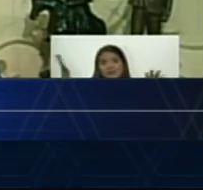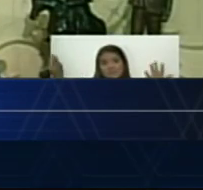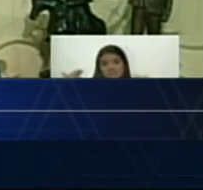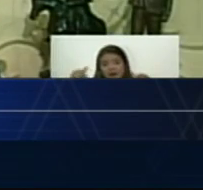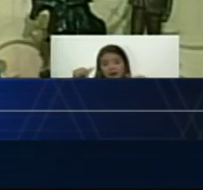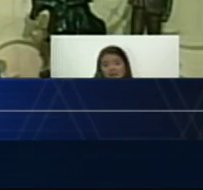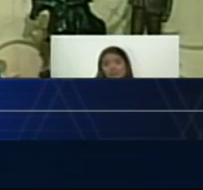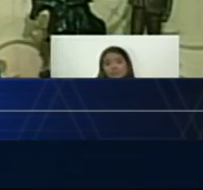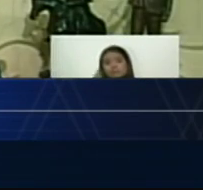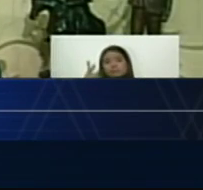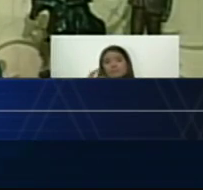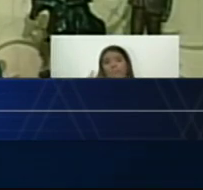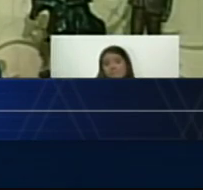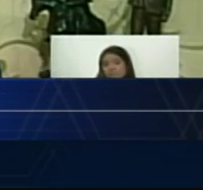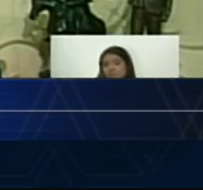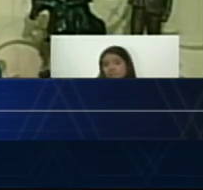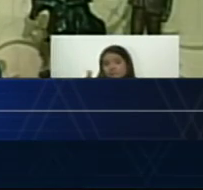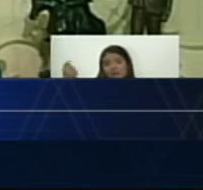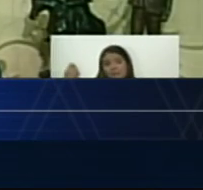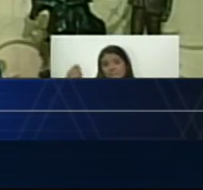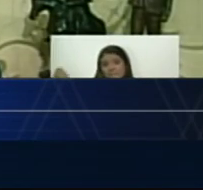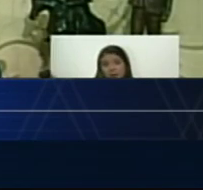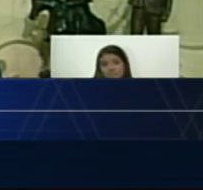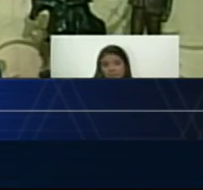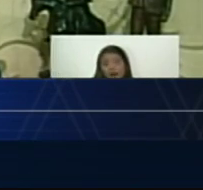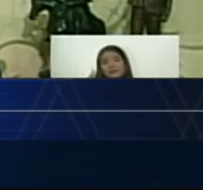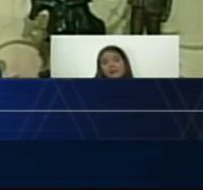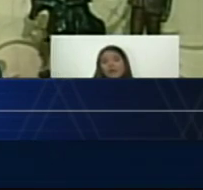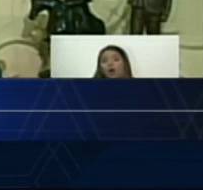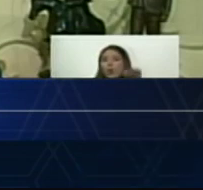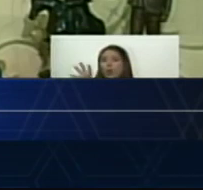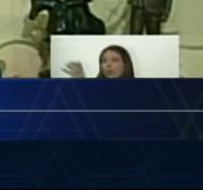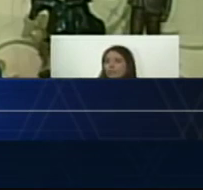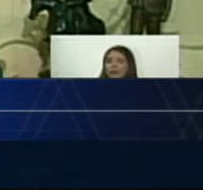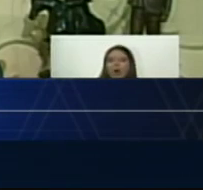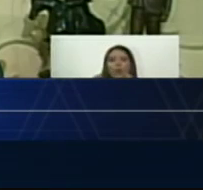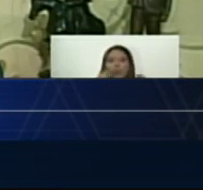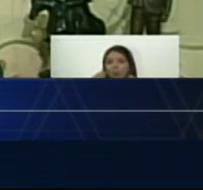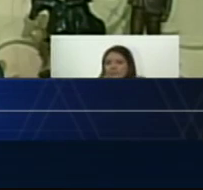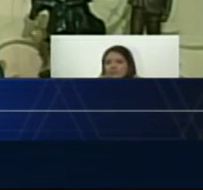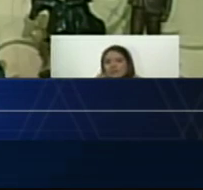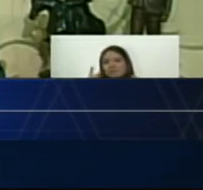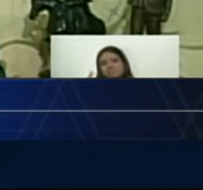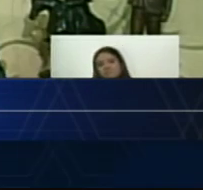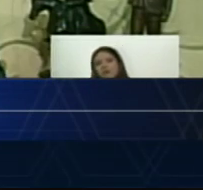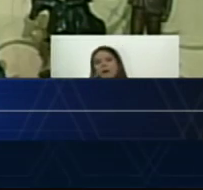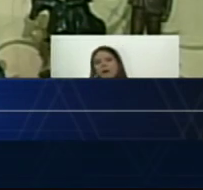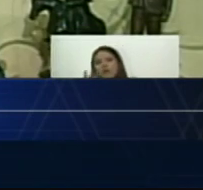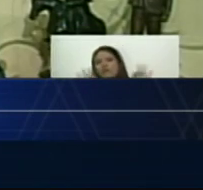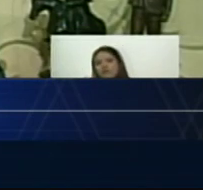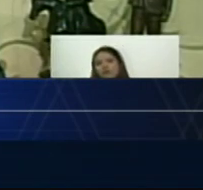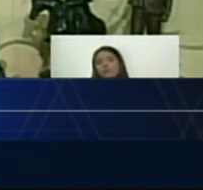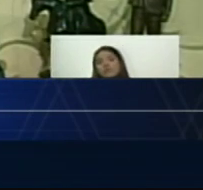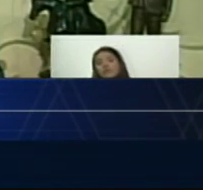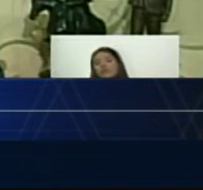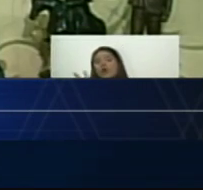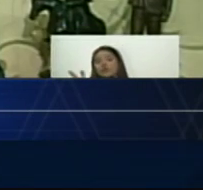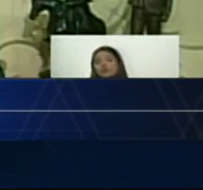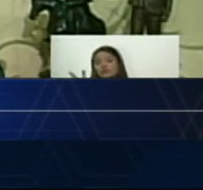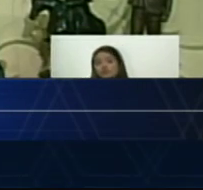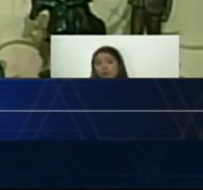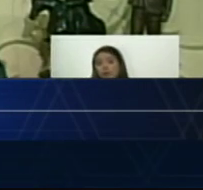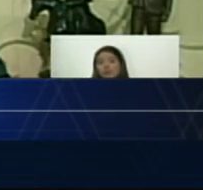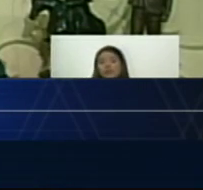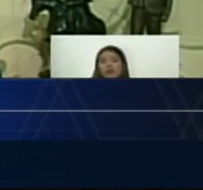aparato productivo nacional, así como las exportaciones de rubros no tradicionales como mecanismo para generación de nuevas fuentes de